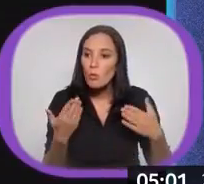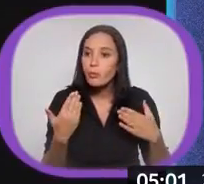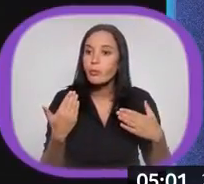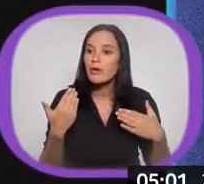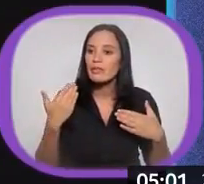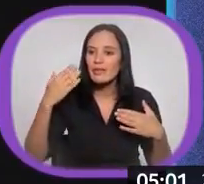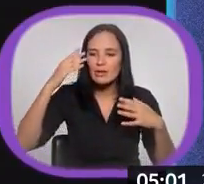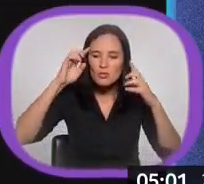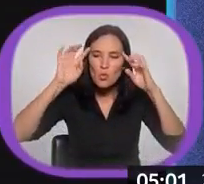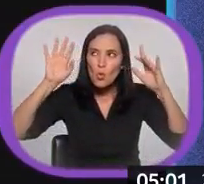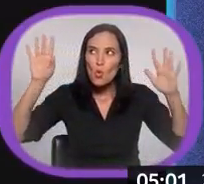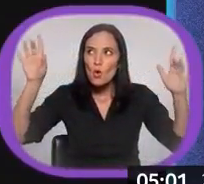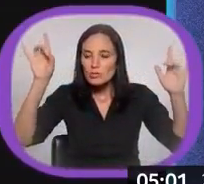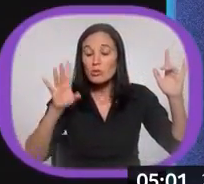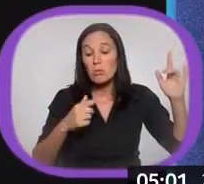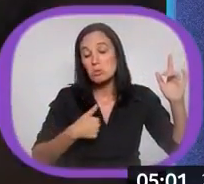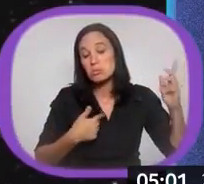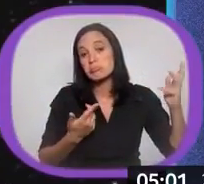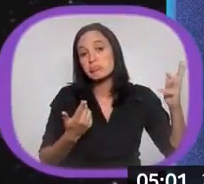Tal vez solo lo imaginé.